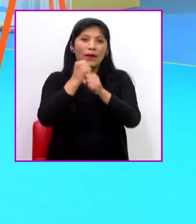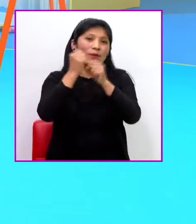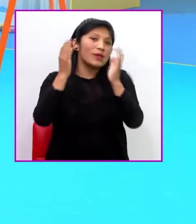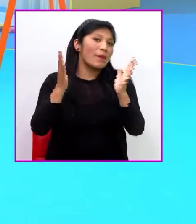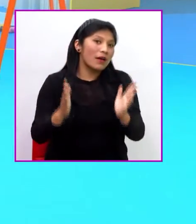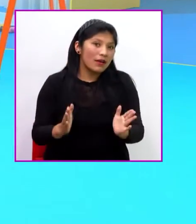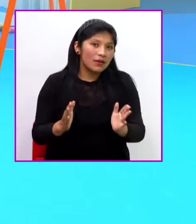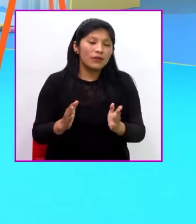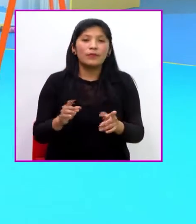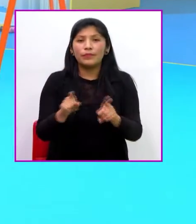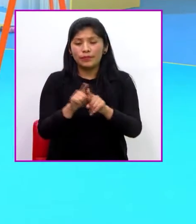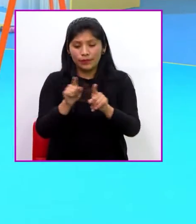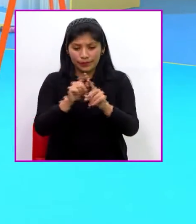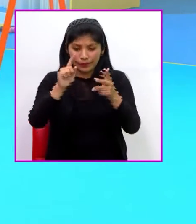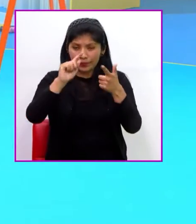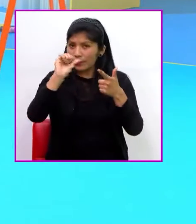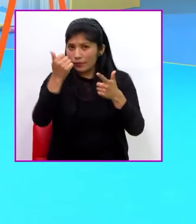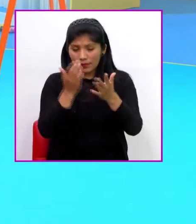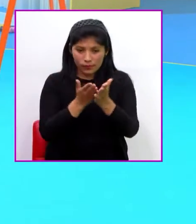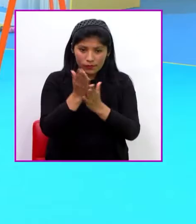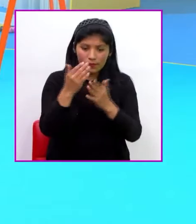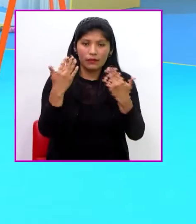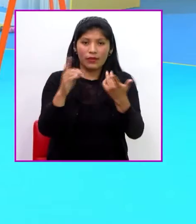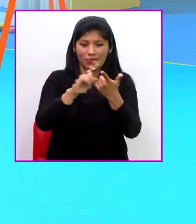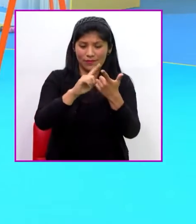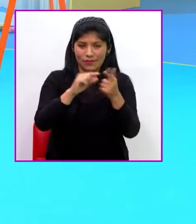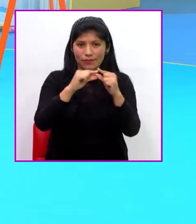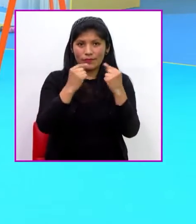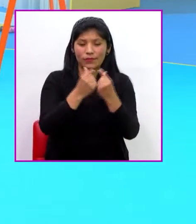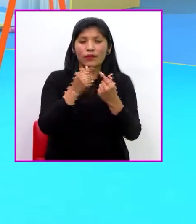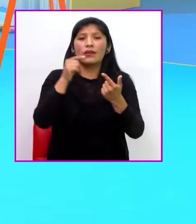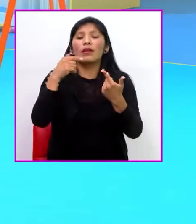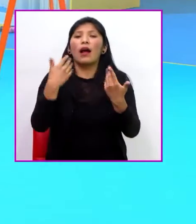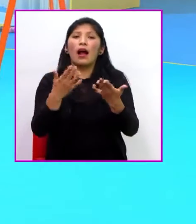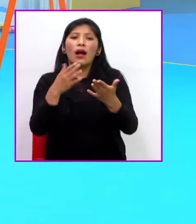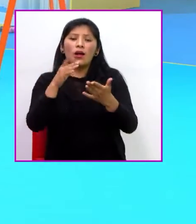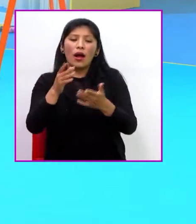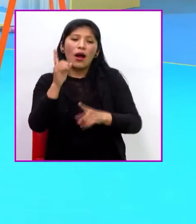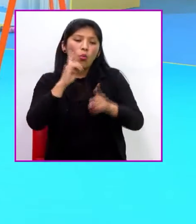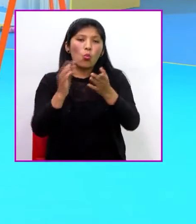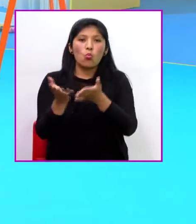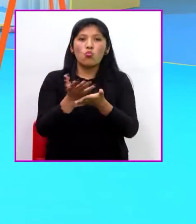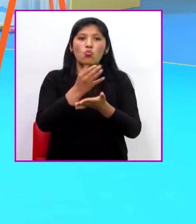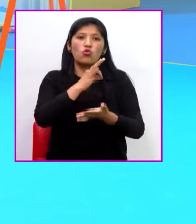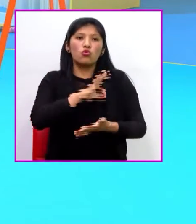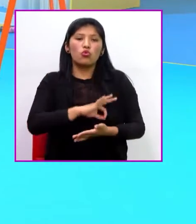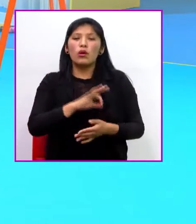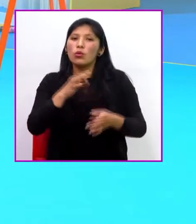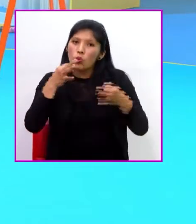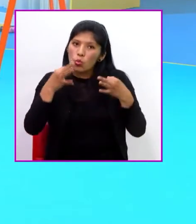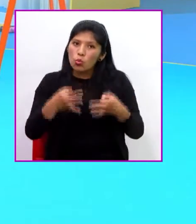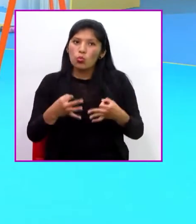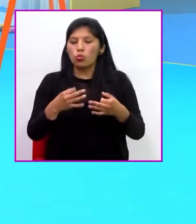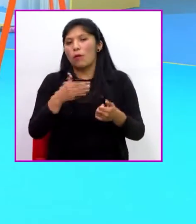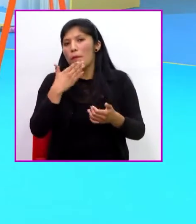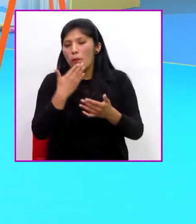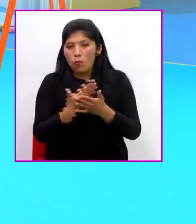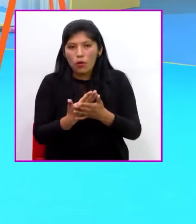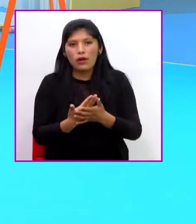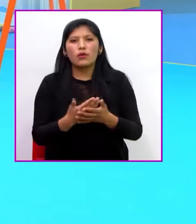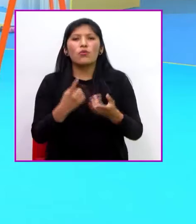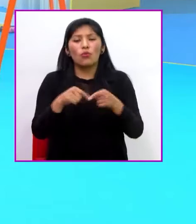en los derechos de segunda generación se encuentra una remuneración justa. Cuando papá o